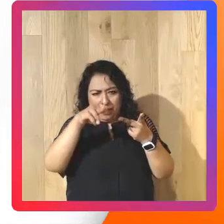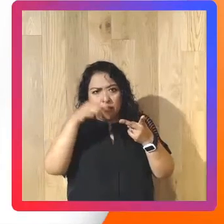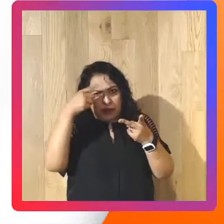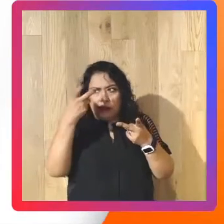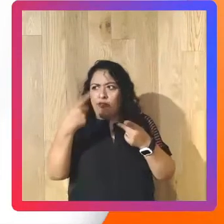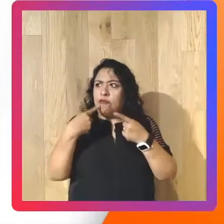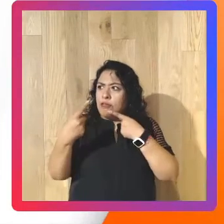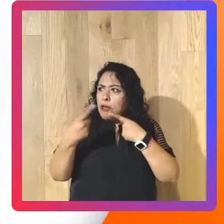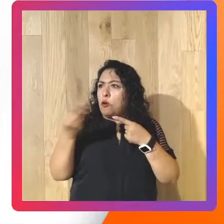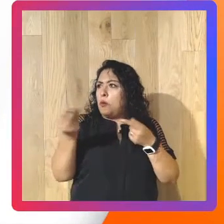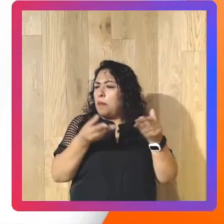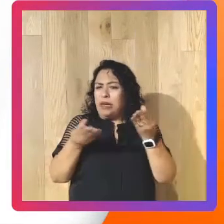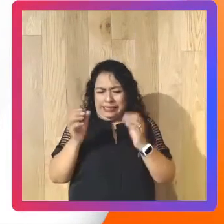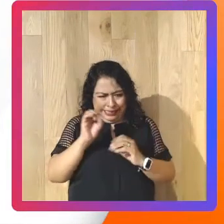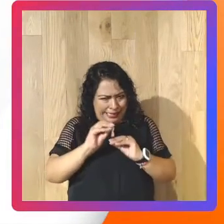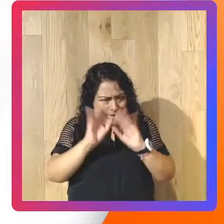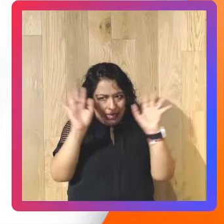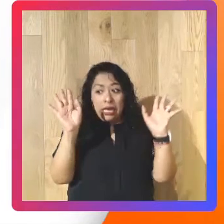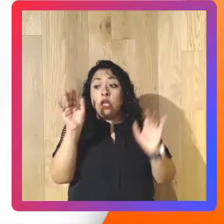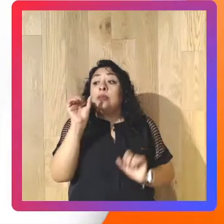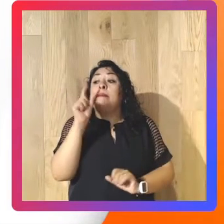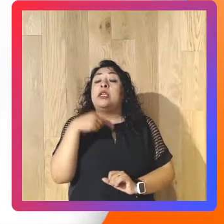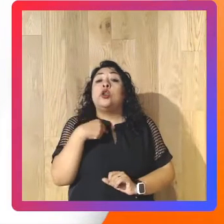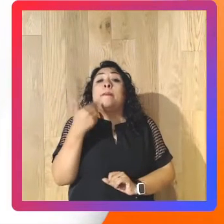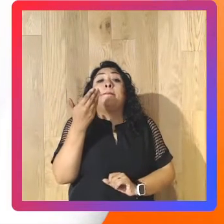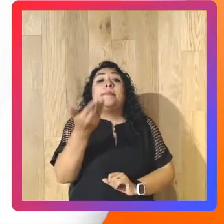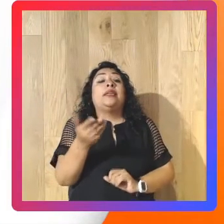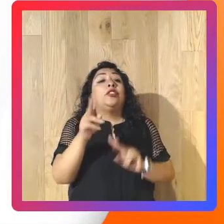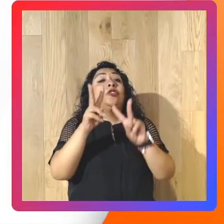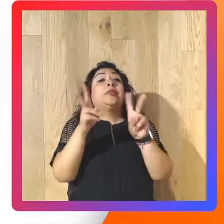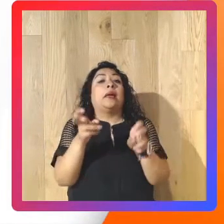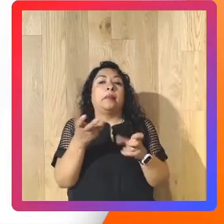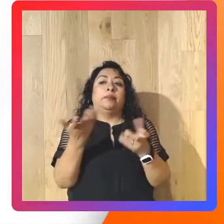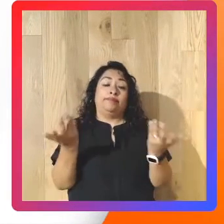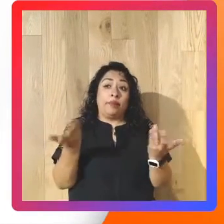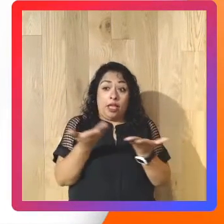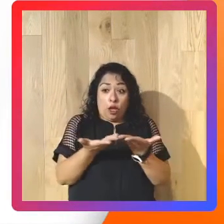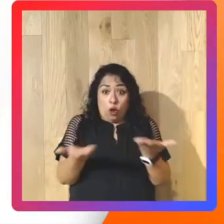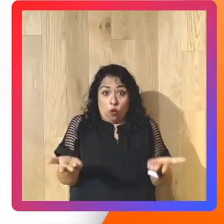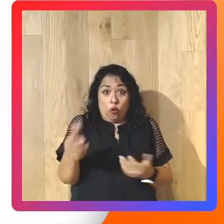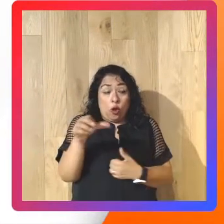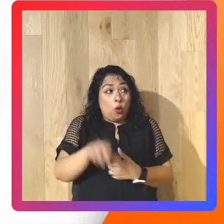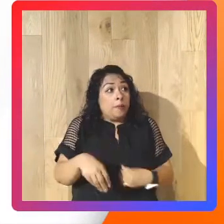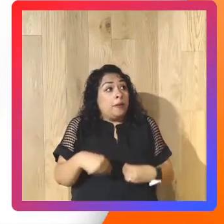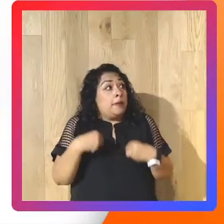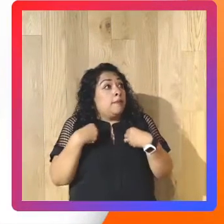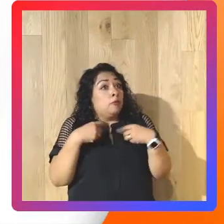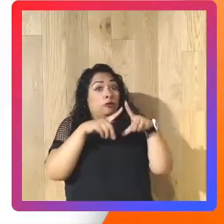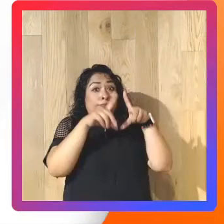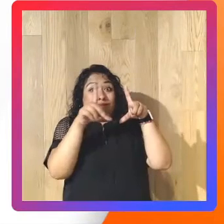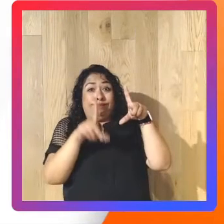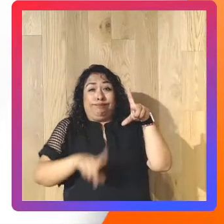dialogar esto. Y insisto en el tema porque actualmente vivimos en un país